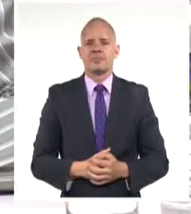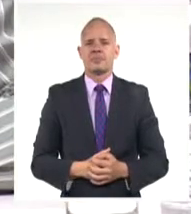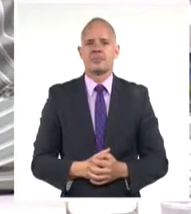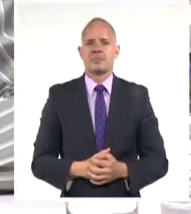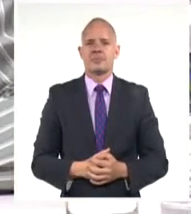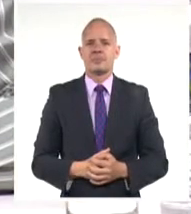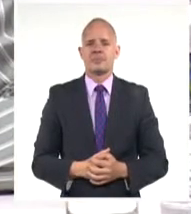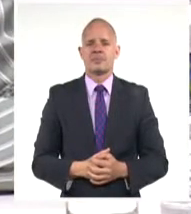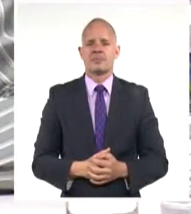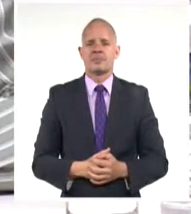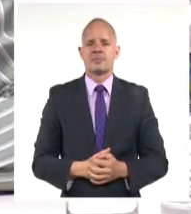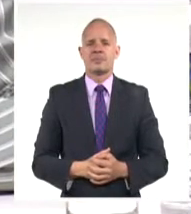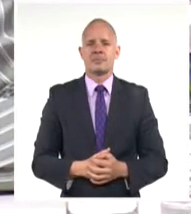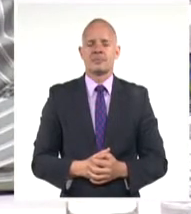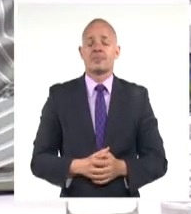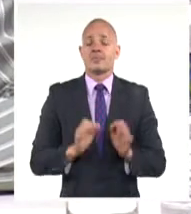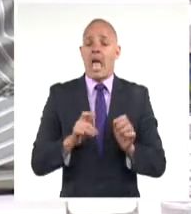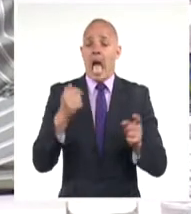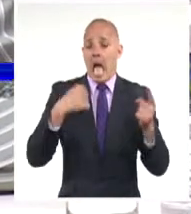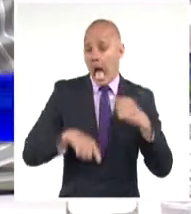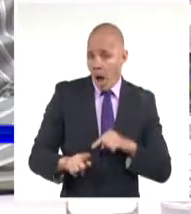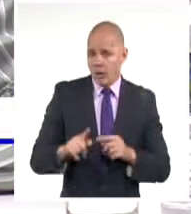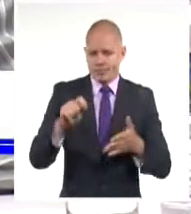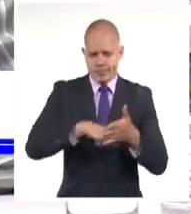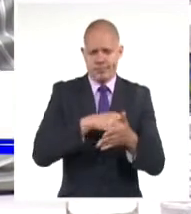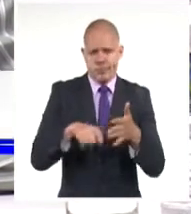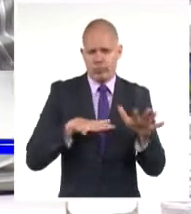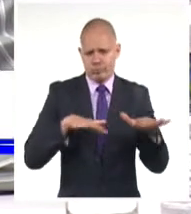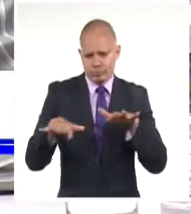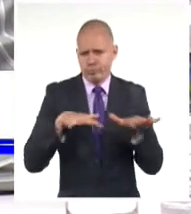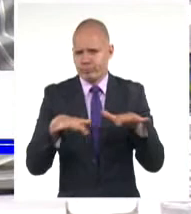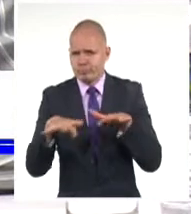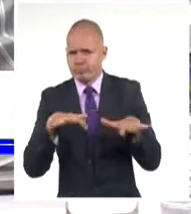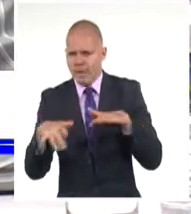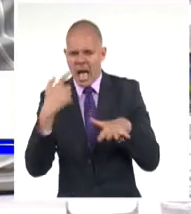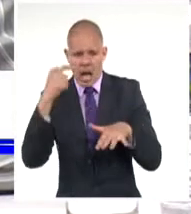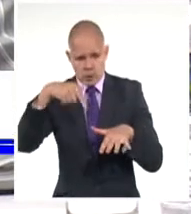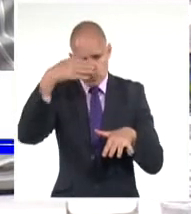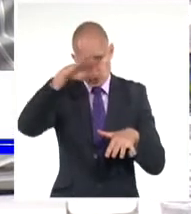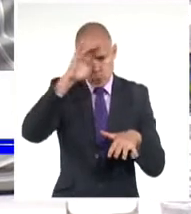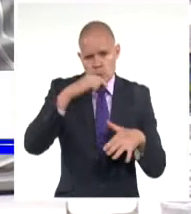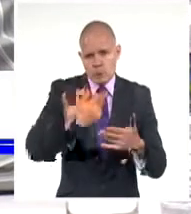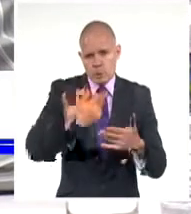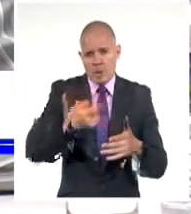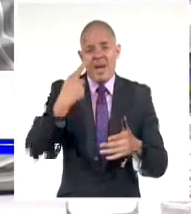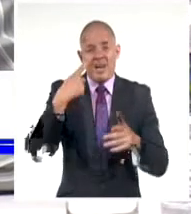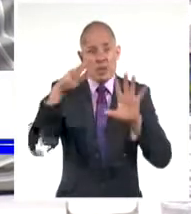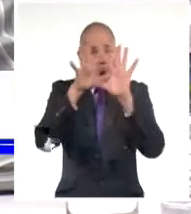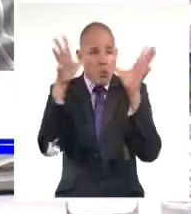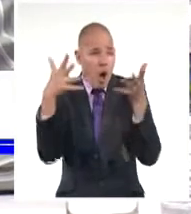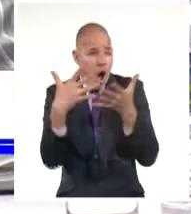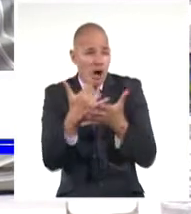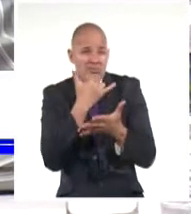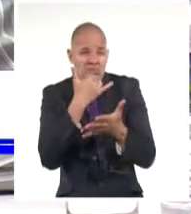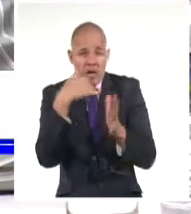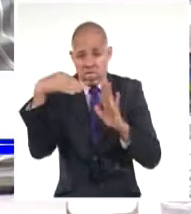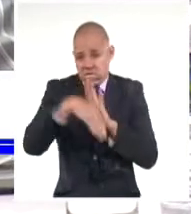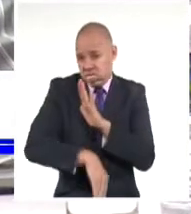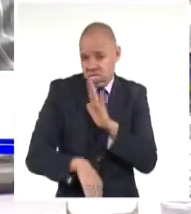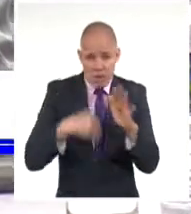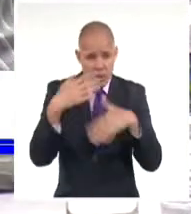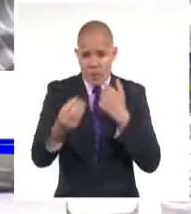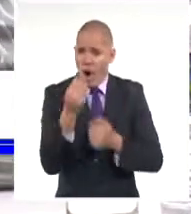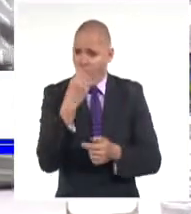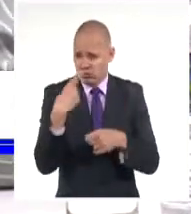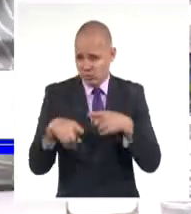Nosotros estamos concretando acciones para disminuir el impacto en Cuba de la crisis mundial que existe con la producción de alimentos y